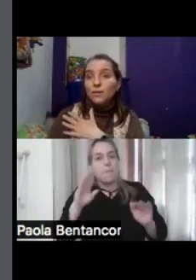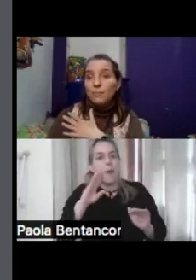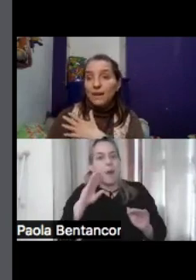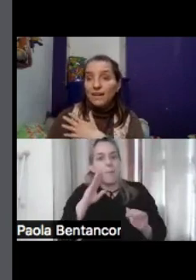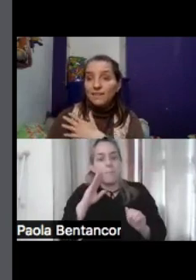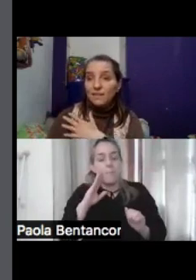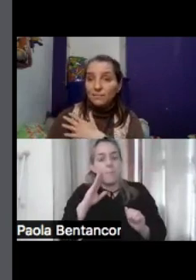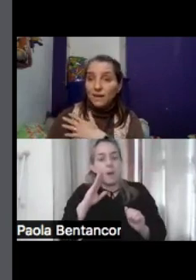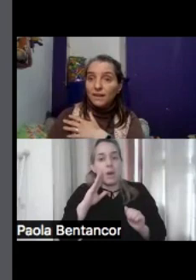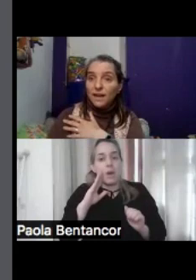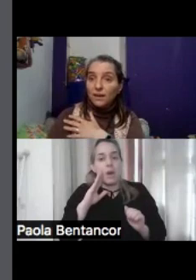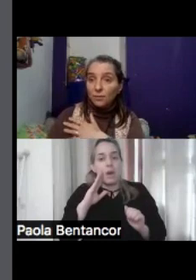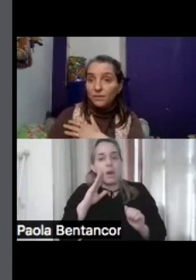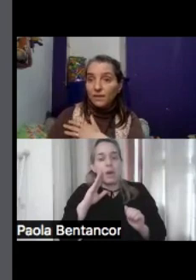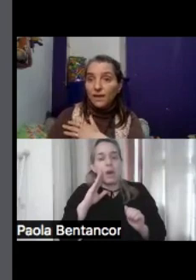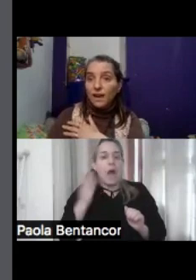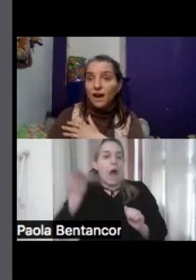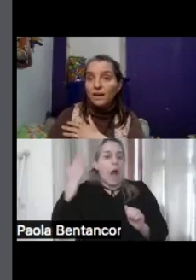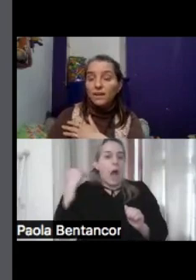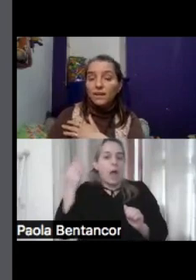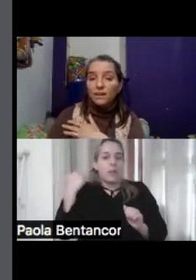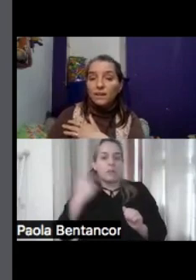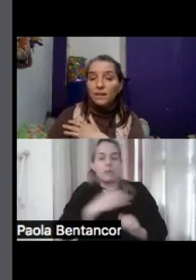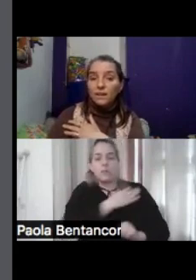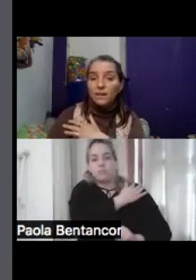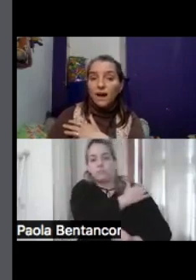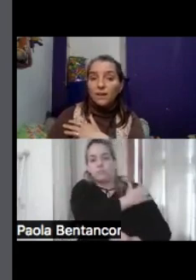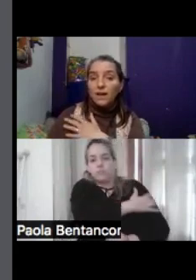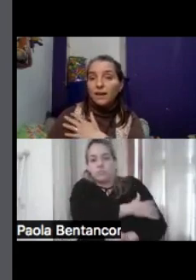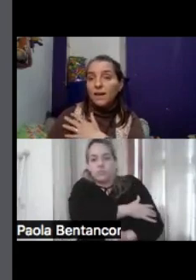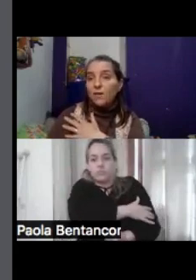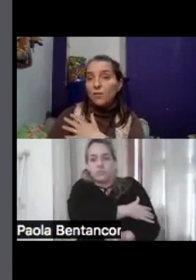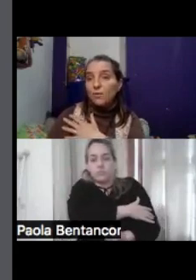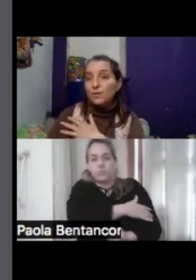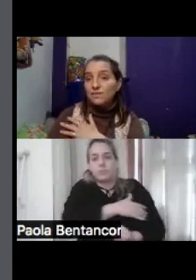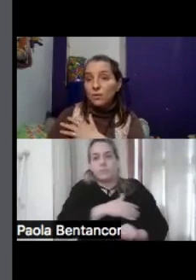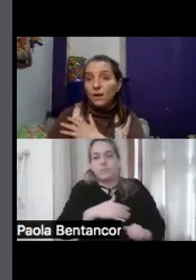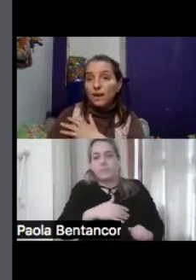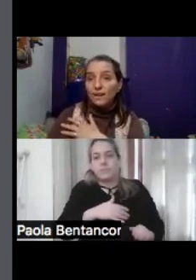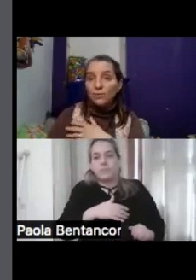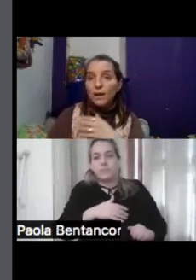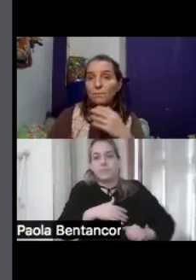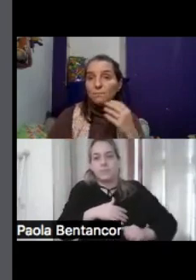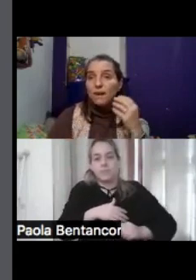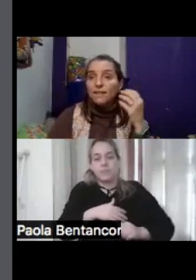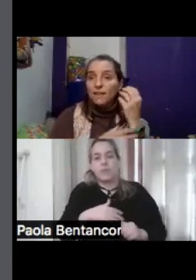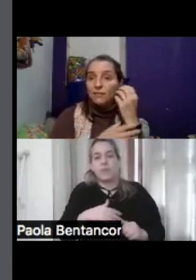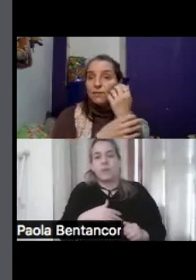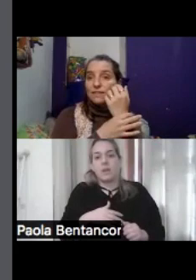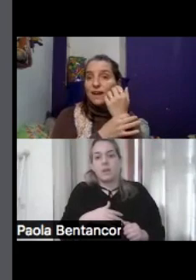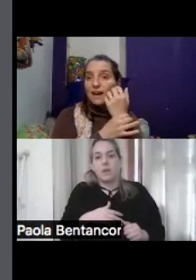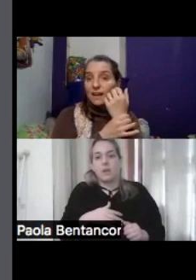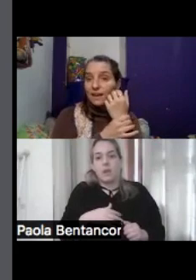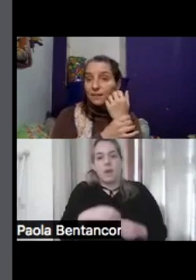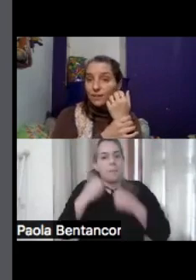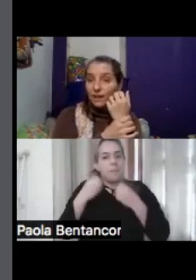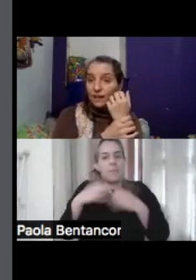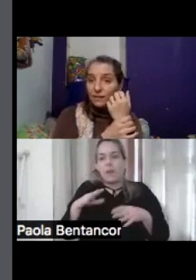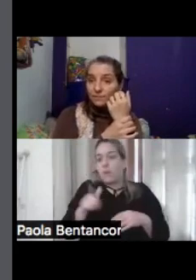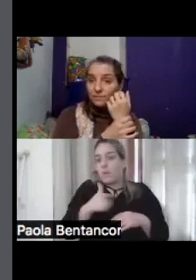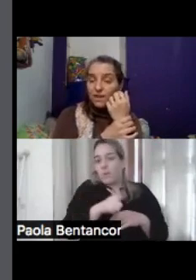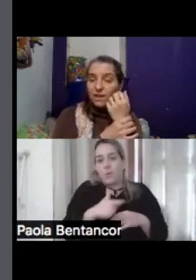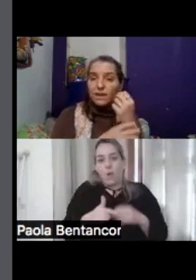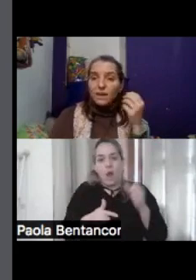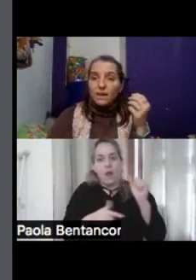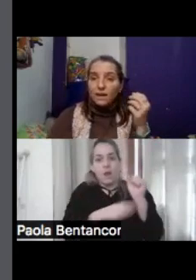había tenido una parálisis braquial obstétrica y había quedado con una secuela de una pérdida de fuerza en